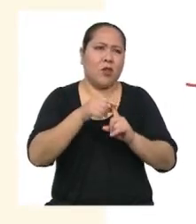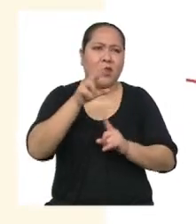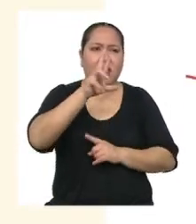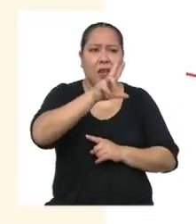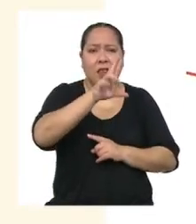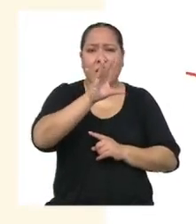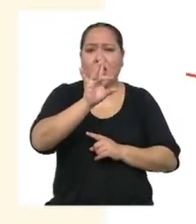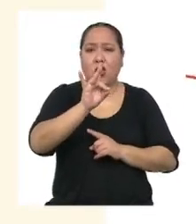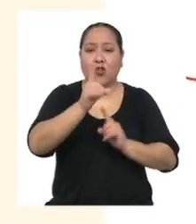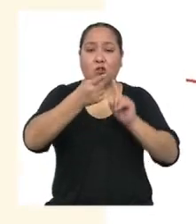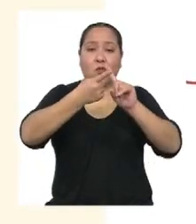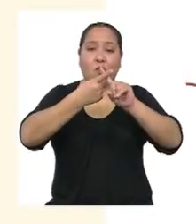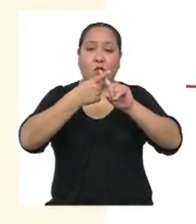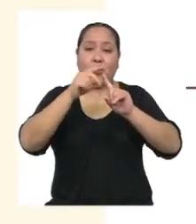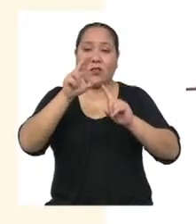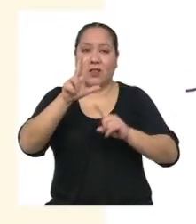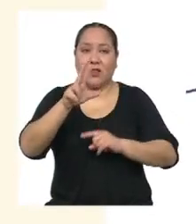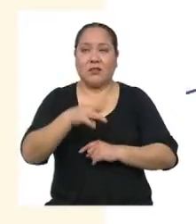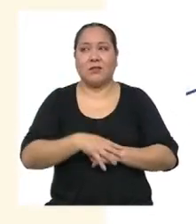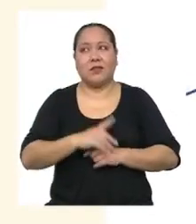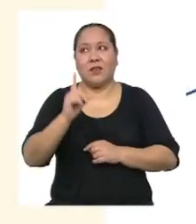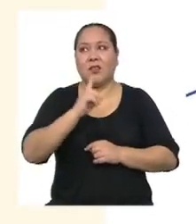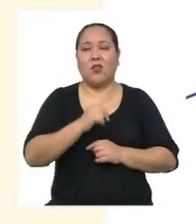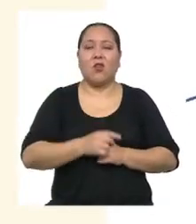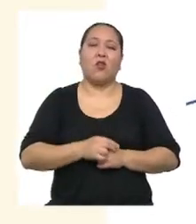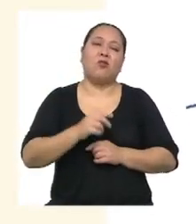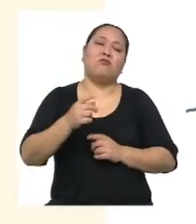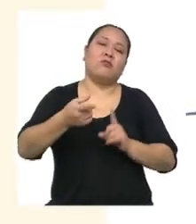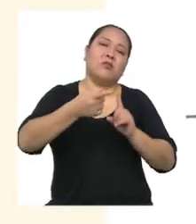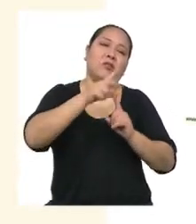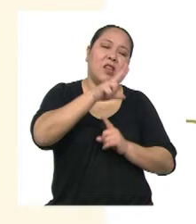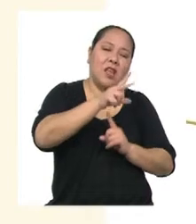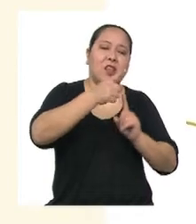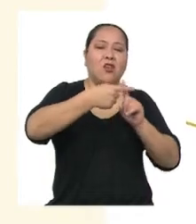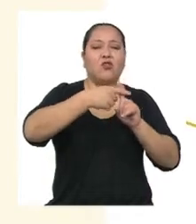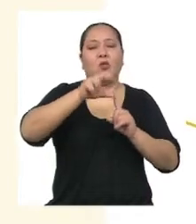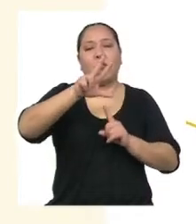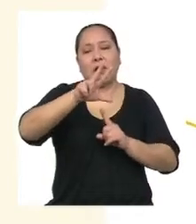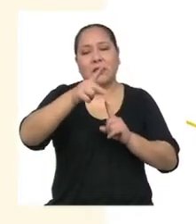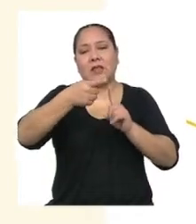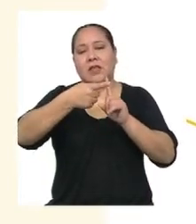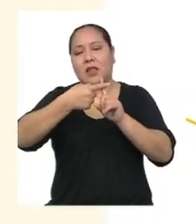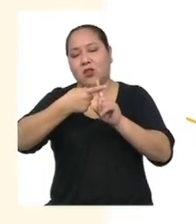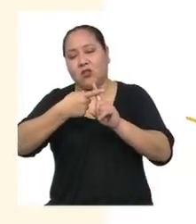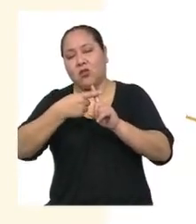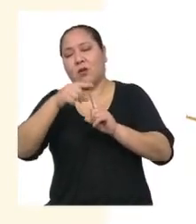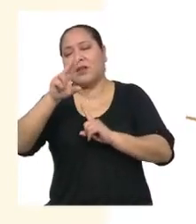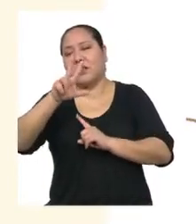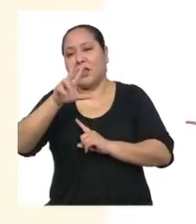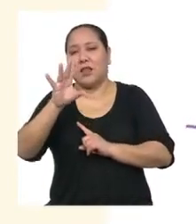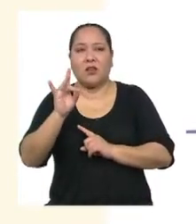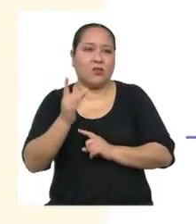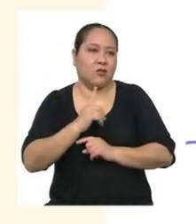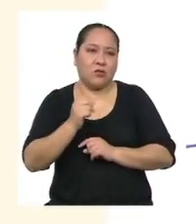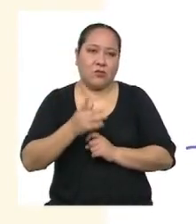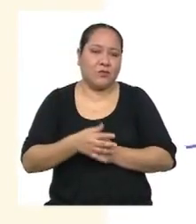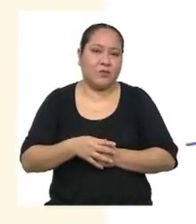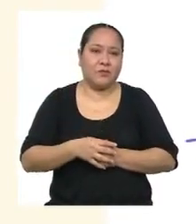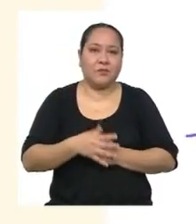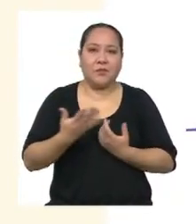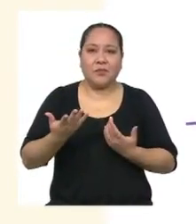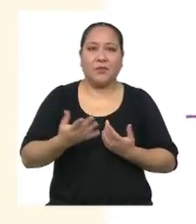38 por 3 en vez de estar sumando 38 más 38 más 38.